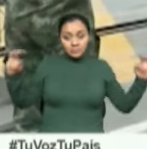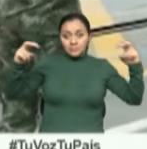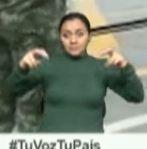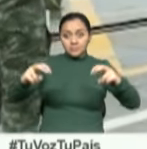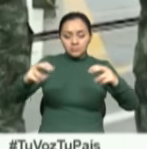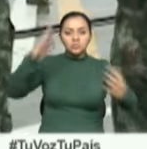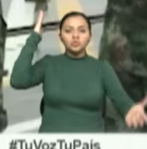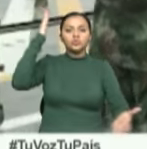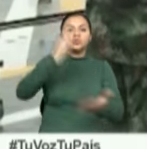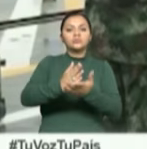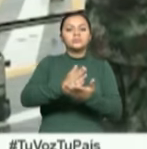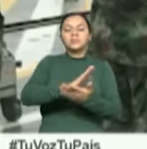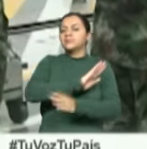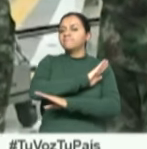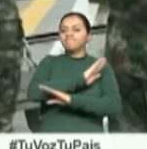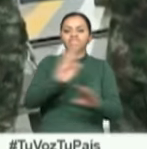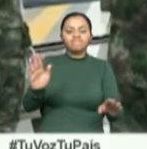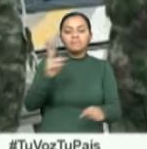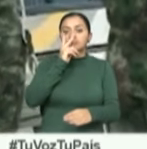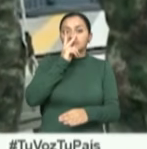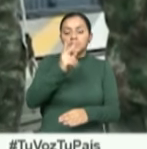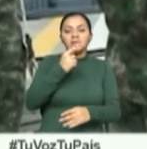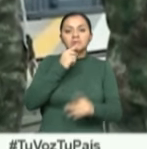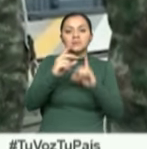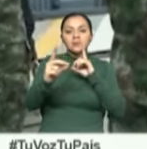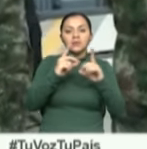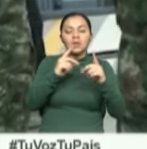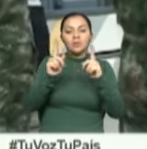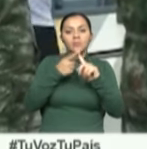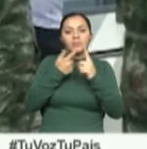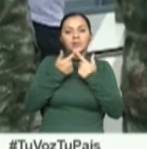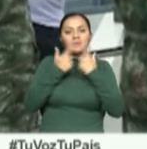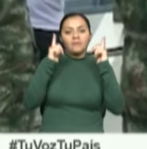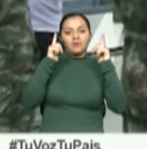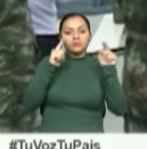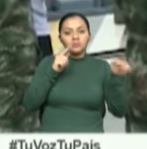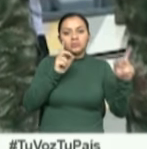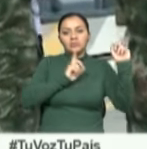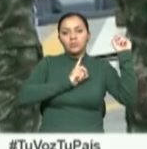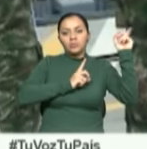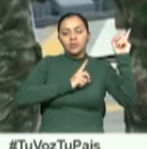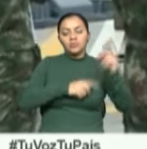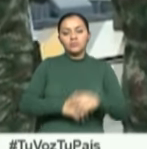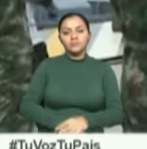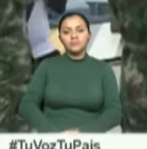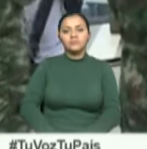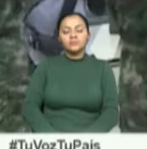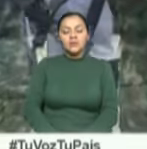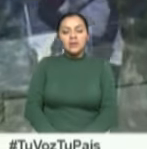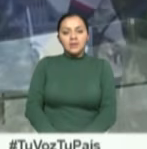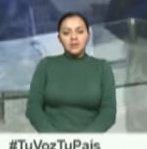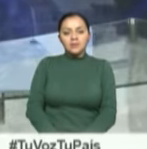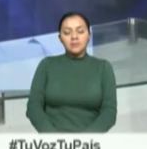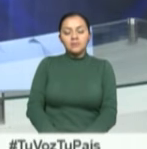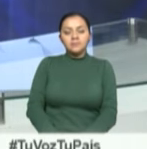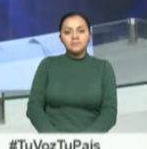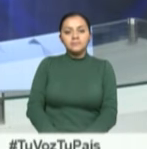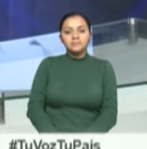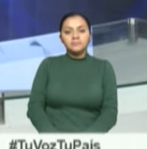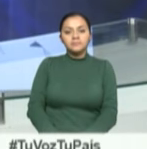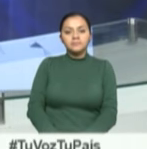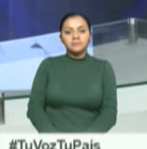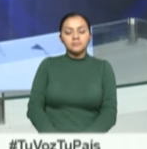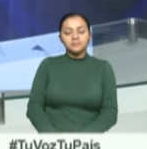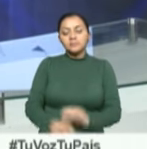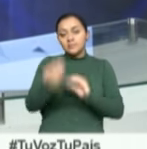primera convocatoria, condicionando el diálogo a la liberación de Sánchez. Carolina Díaz, Noticiero Ciudadano. Ahora